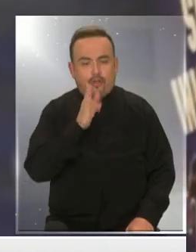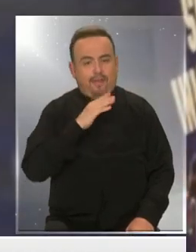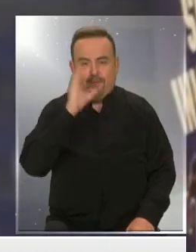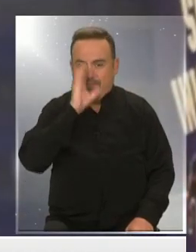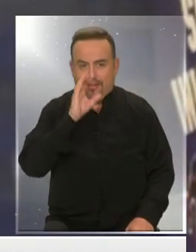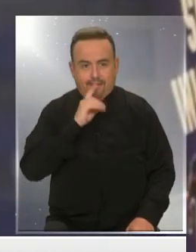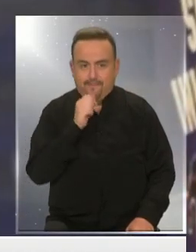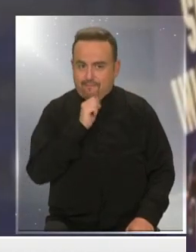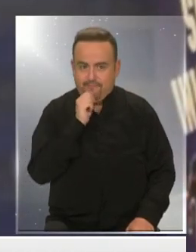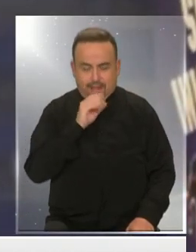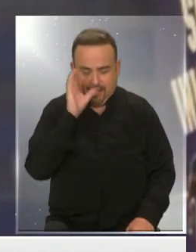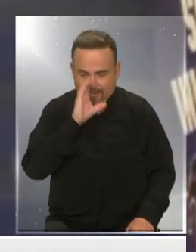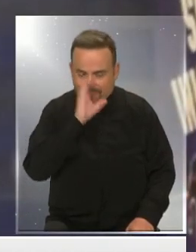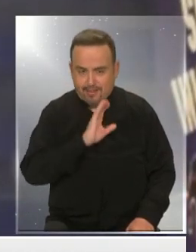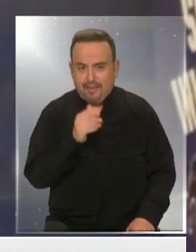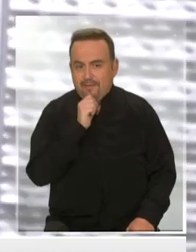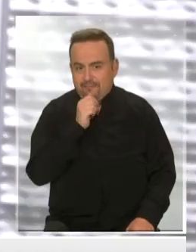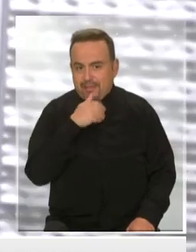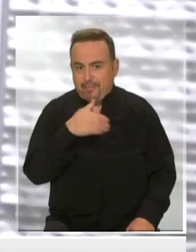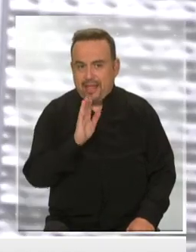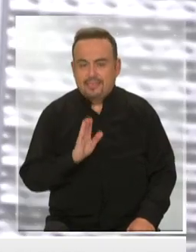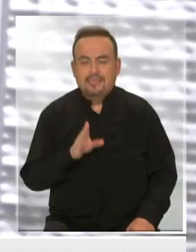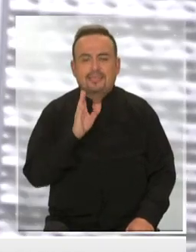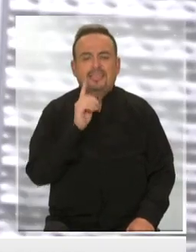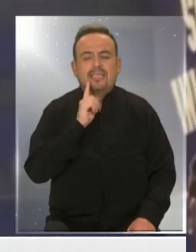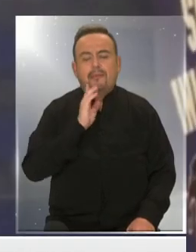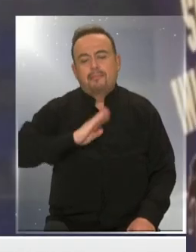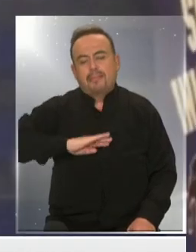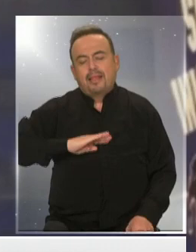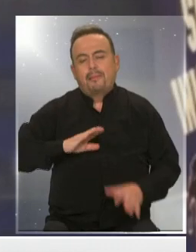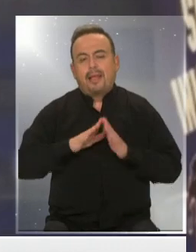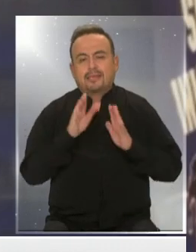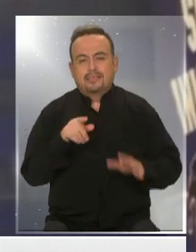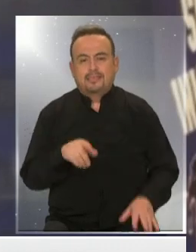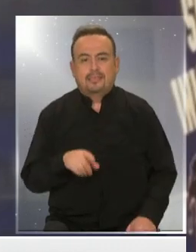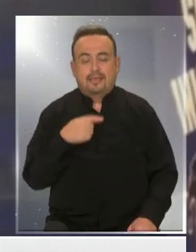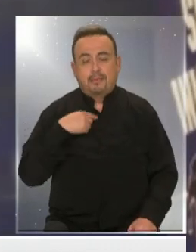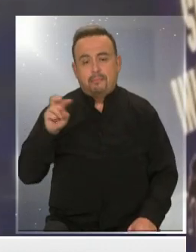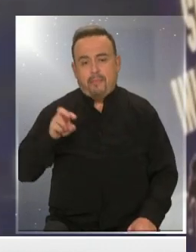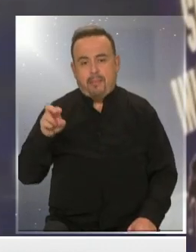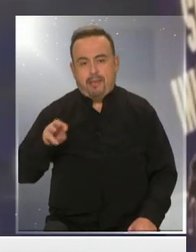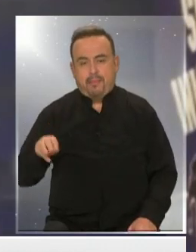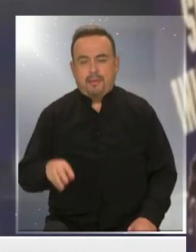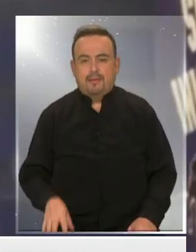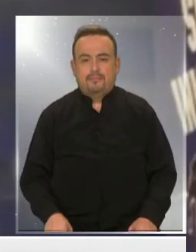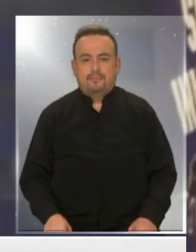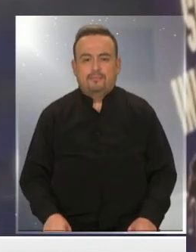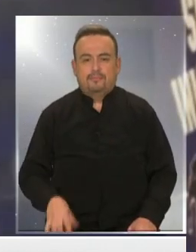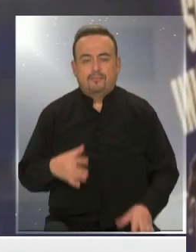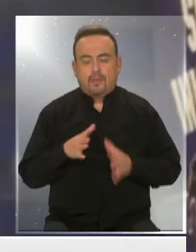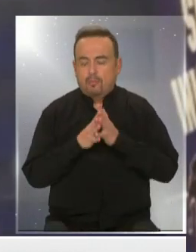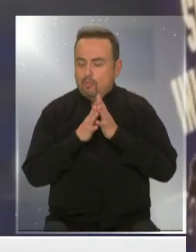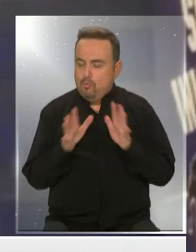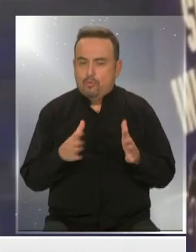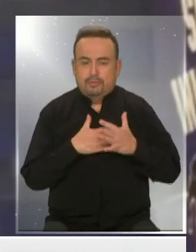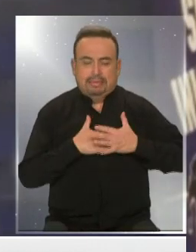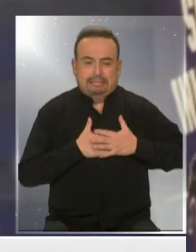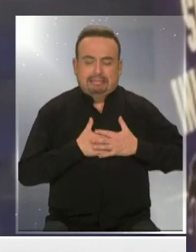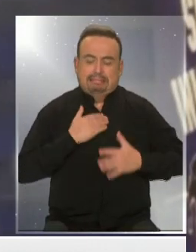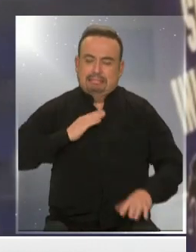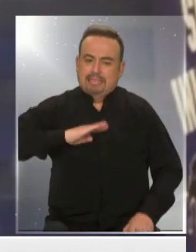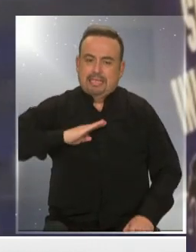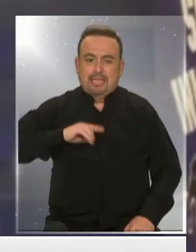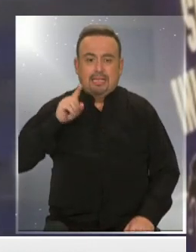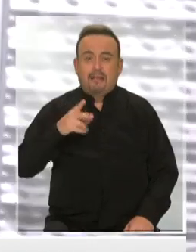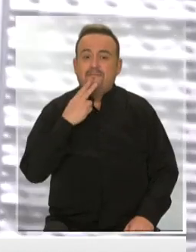No, todavía estoy ahí. Yo creo que me falta un poquito más. ¿A quién echas más de menos? A ver. A mis papás. Los echo mucho de menos.